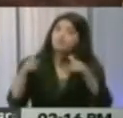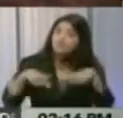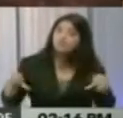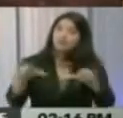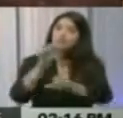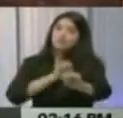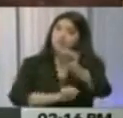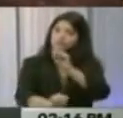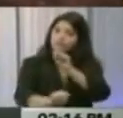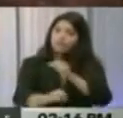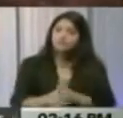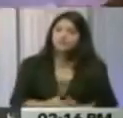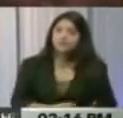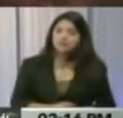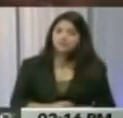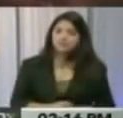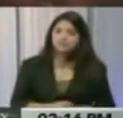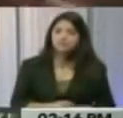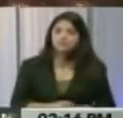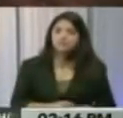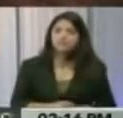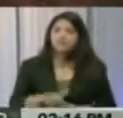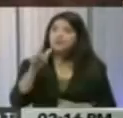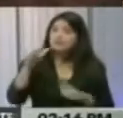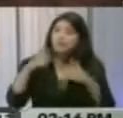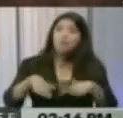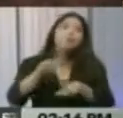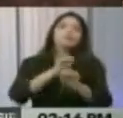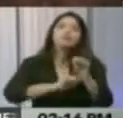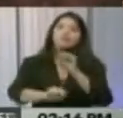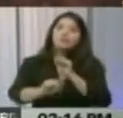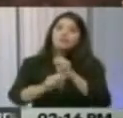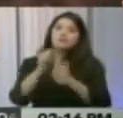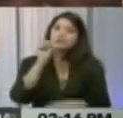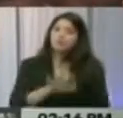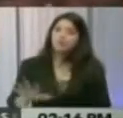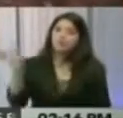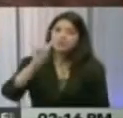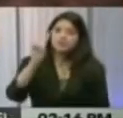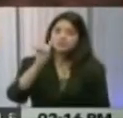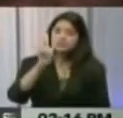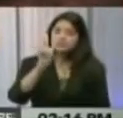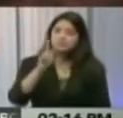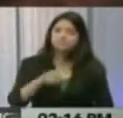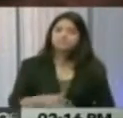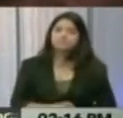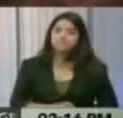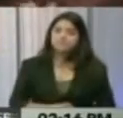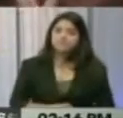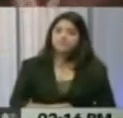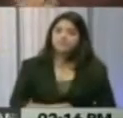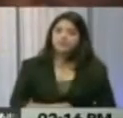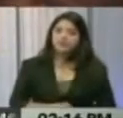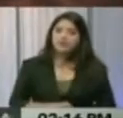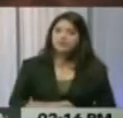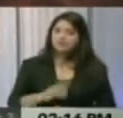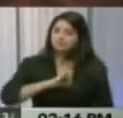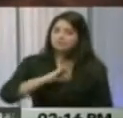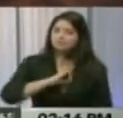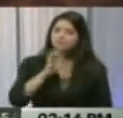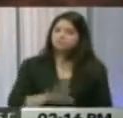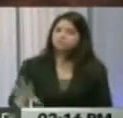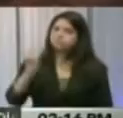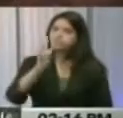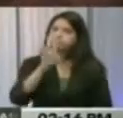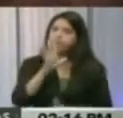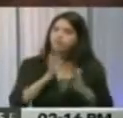de defensa de la República, de este espacio de defensa de la nación, de este espacio de la defensa de nuestra venezolanidad, que es lo que